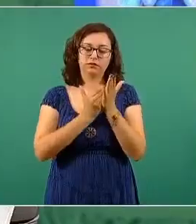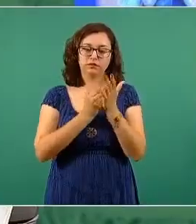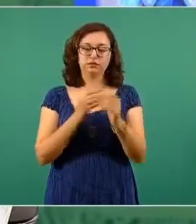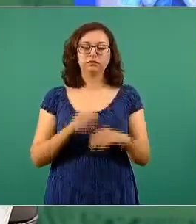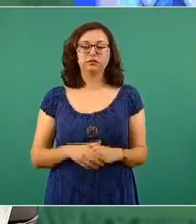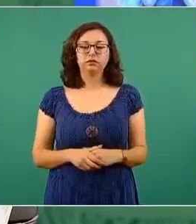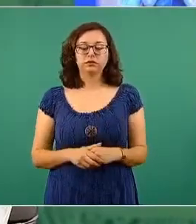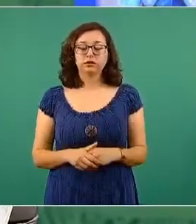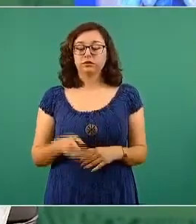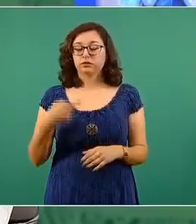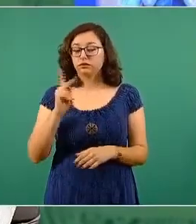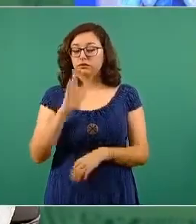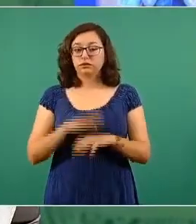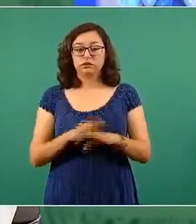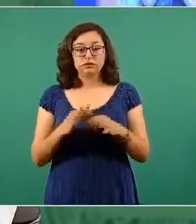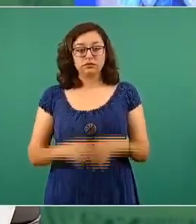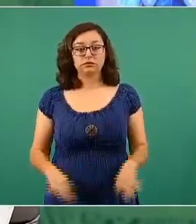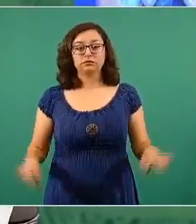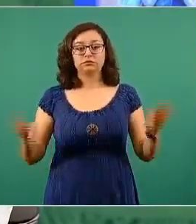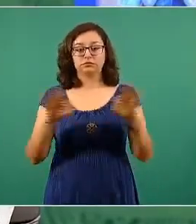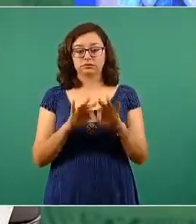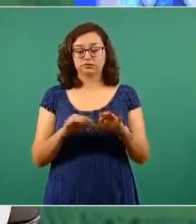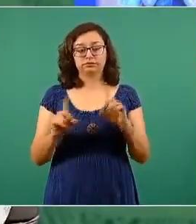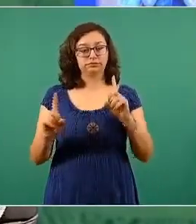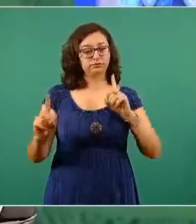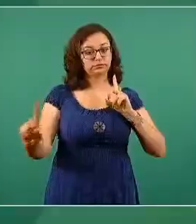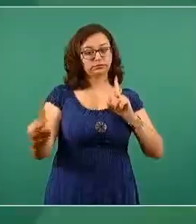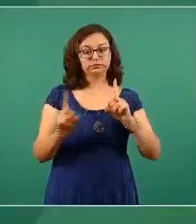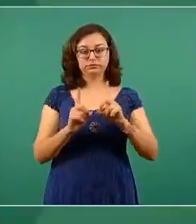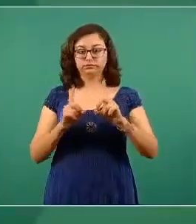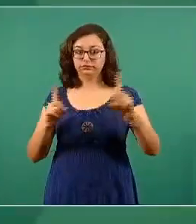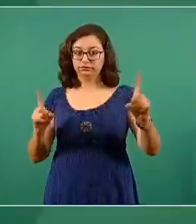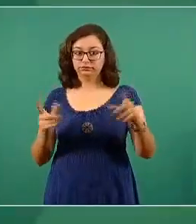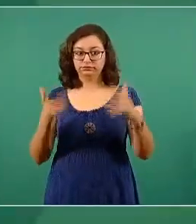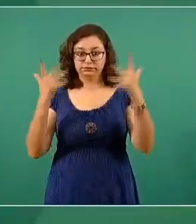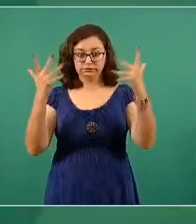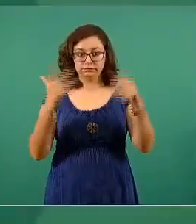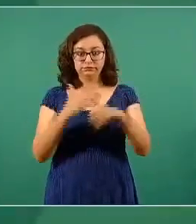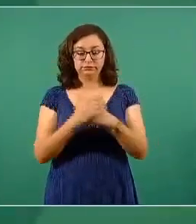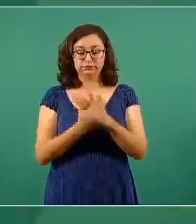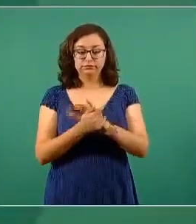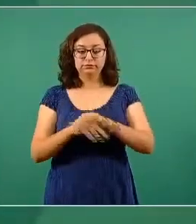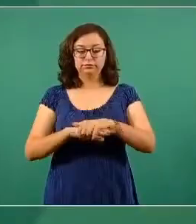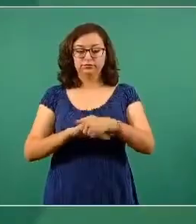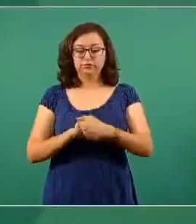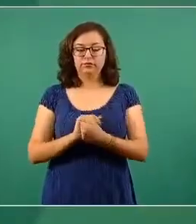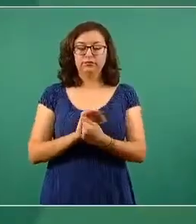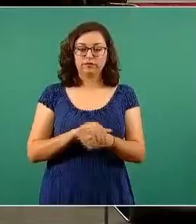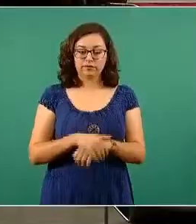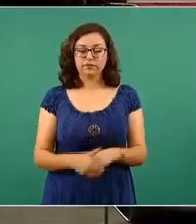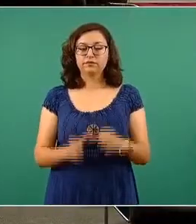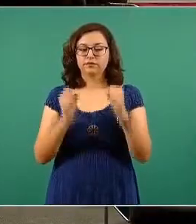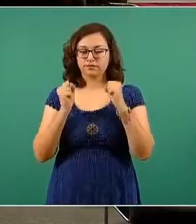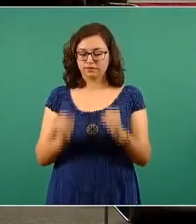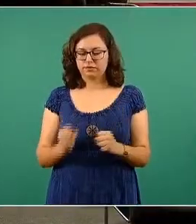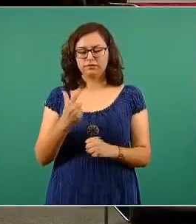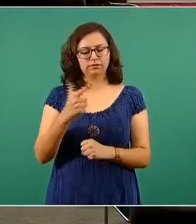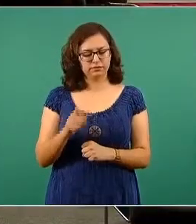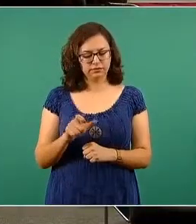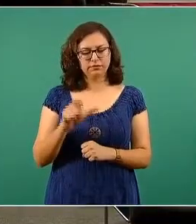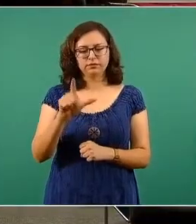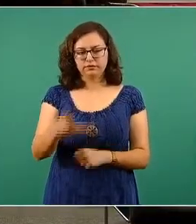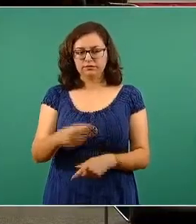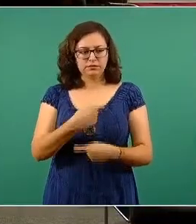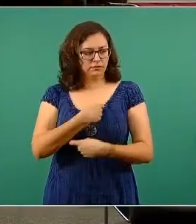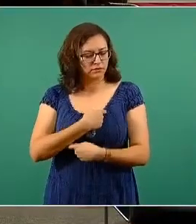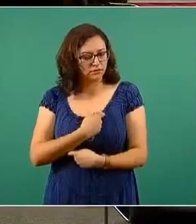y guardar siempre las disposiciones de sana distancia, el lavado de manos, que de seguro vamos a tener a disposición el alcohol gel